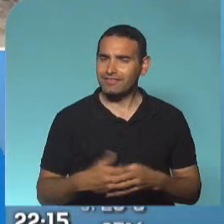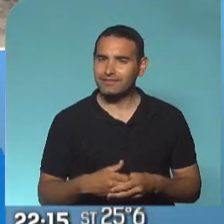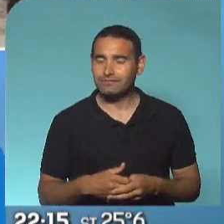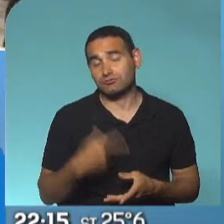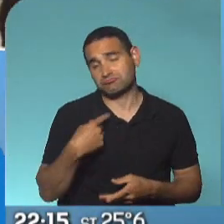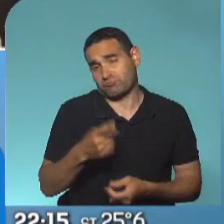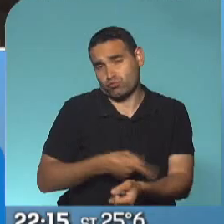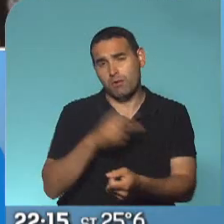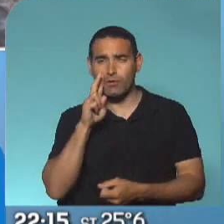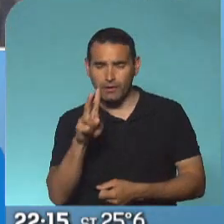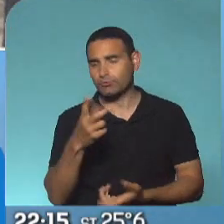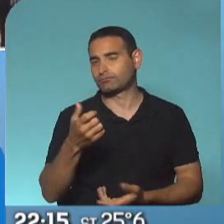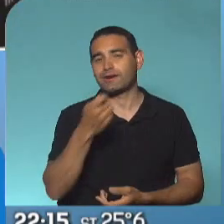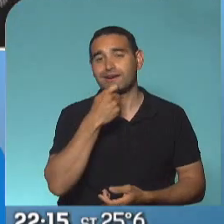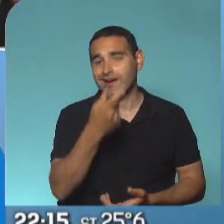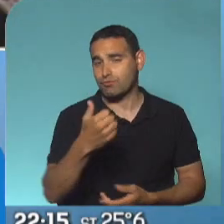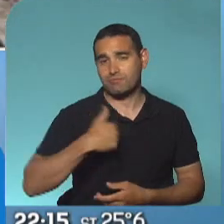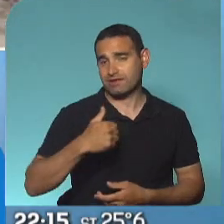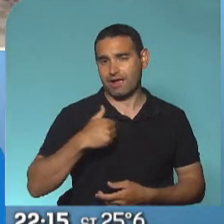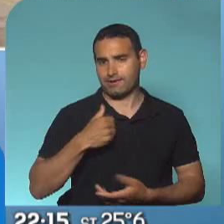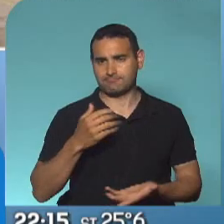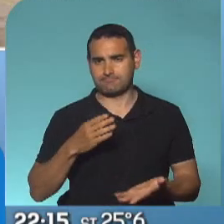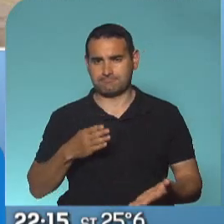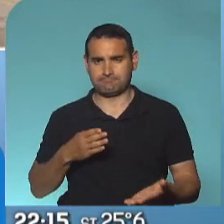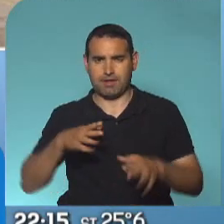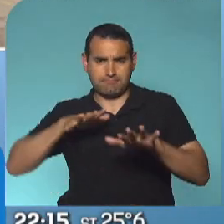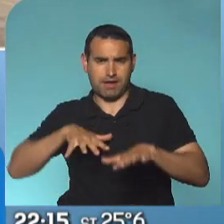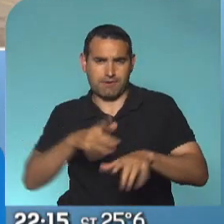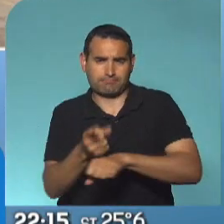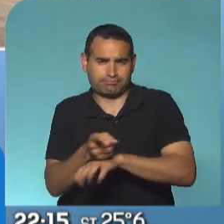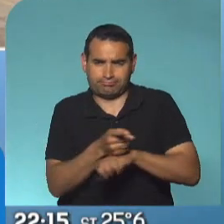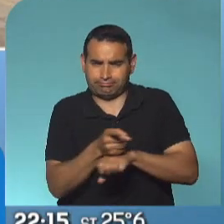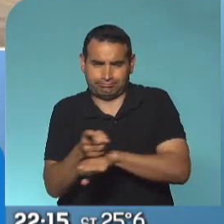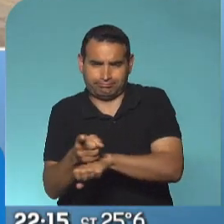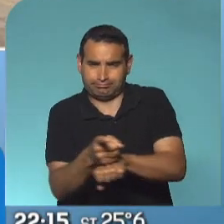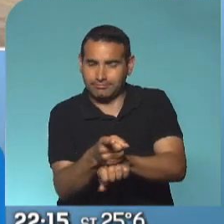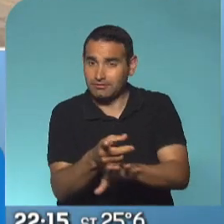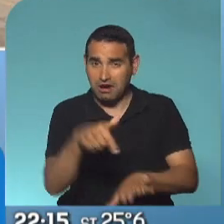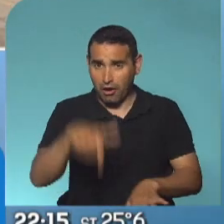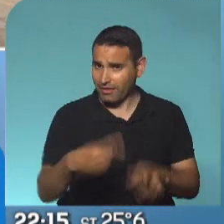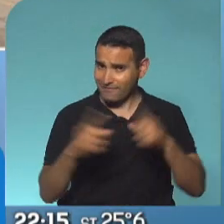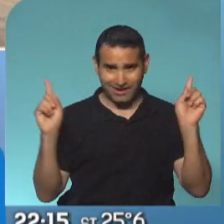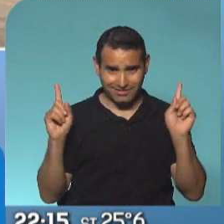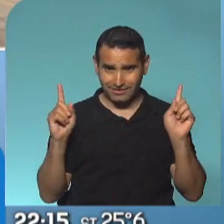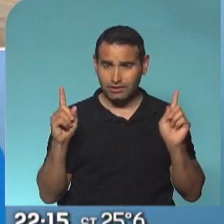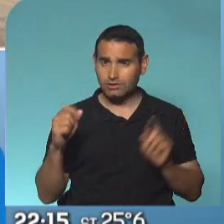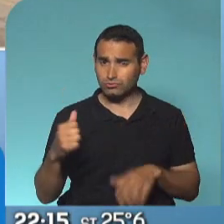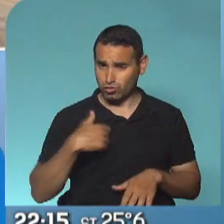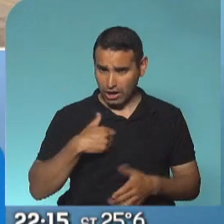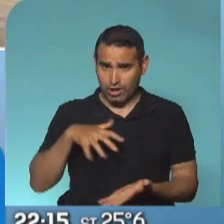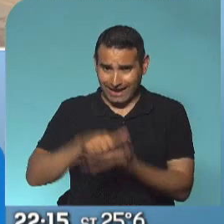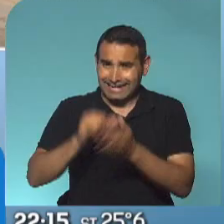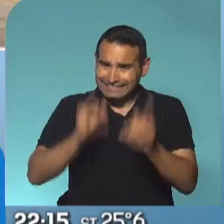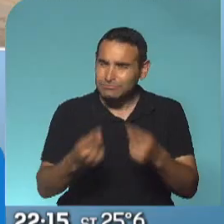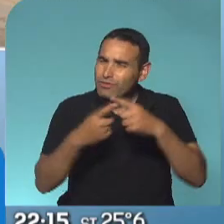estaba acostumbrado a ver golpe de Estado, por ejemplo, los militares entrando con los tanques casi a la Casa de Gobierno. Eso no ocurrió ahora. Sigue siendo un golpe de Estado con algunas